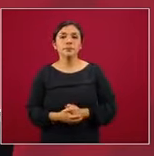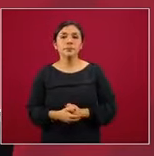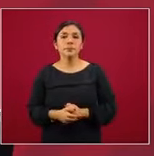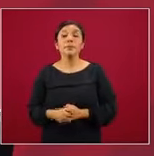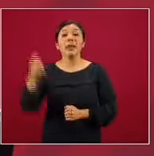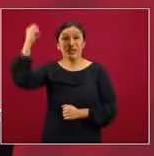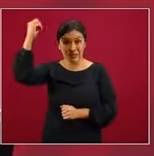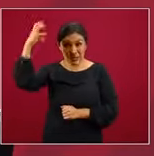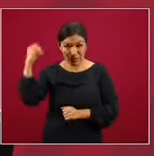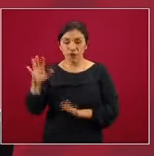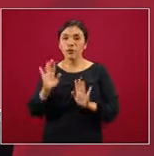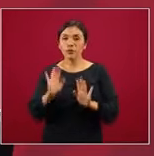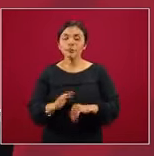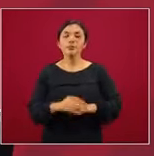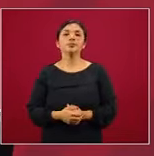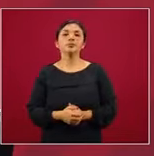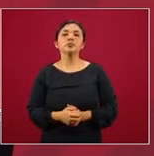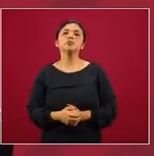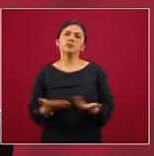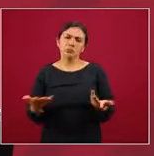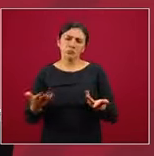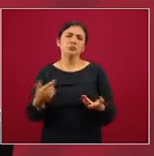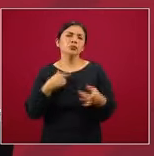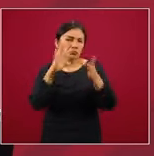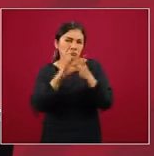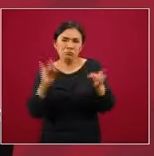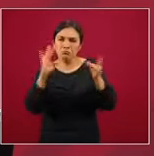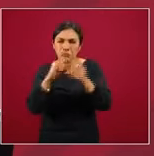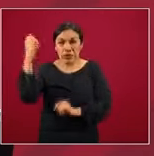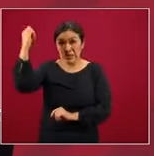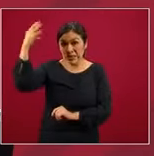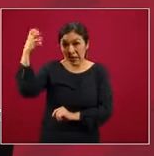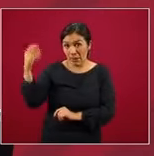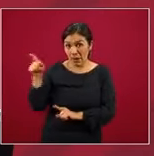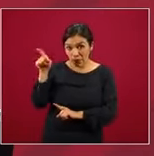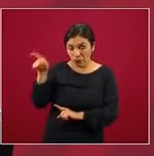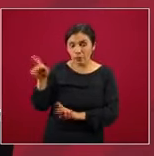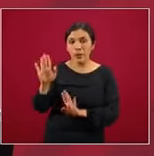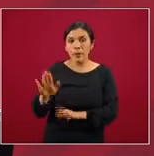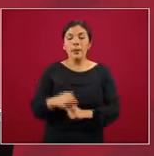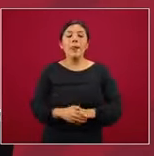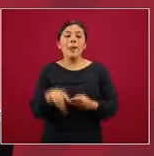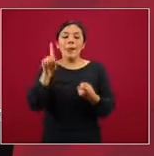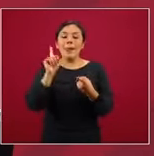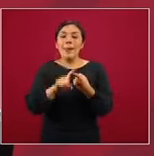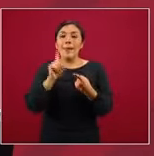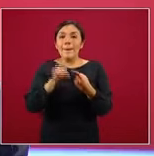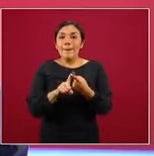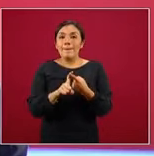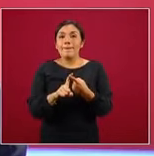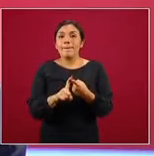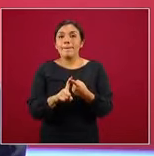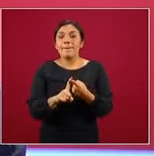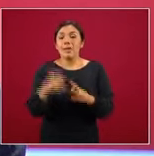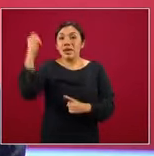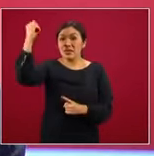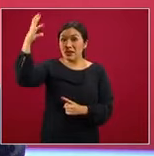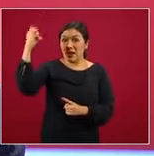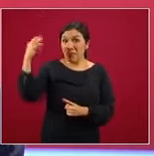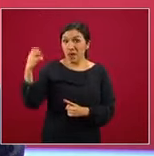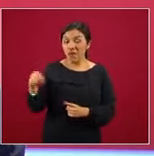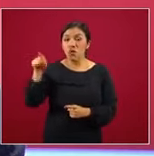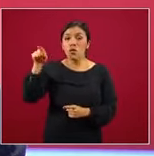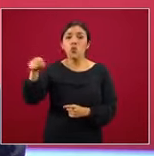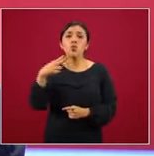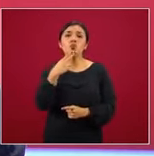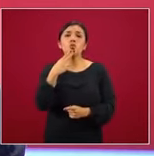Semáforo. Respecto al semáforo, vamos a hacer algunas puntualizaciones. Primera, el semáforo es un